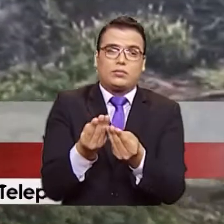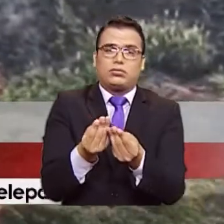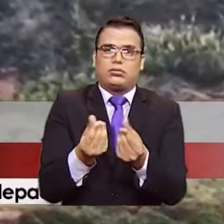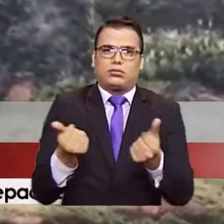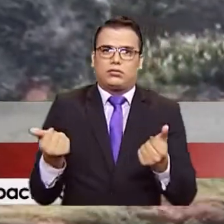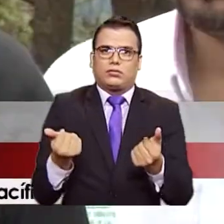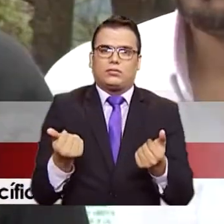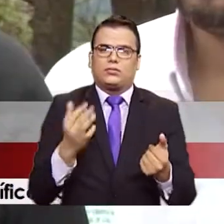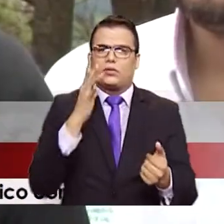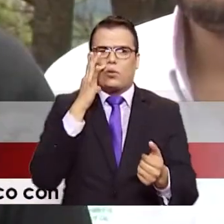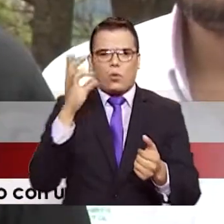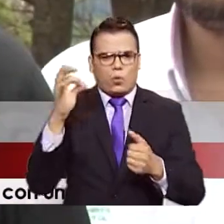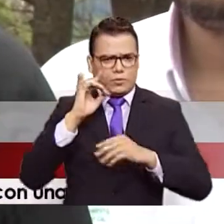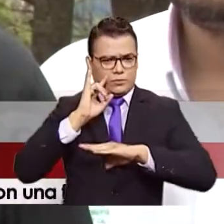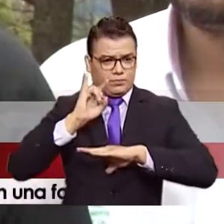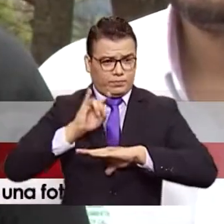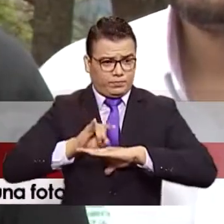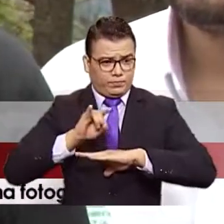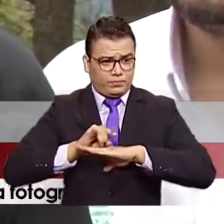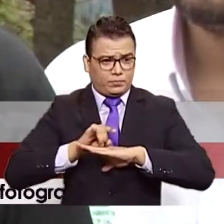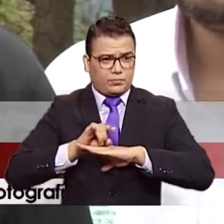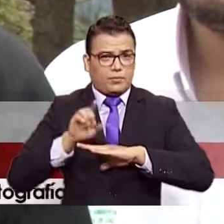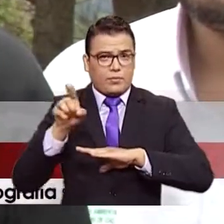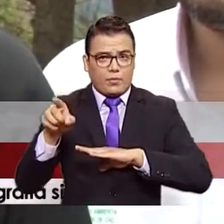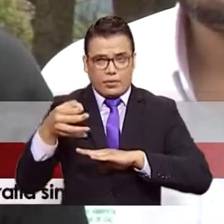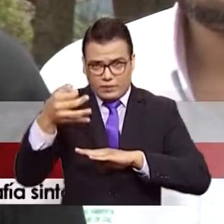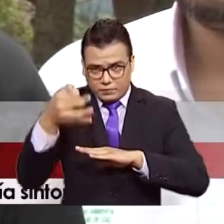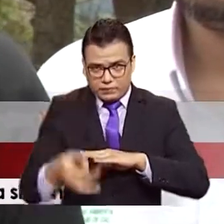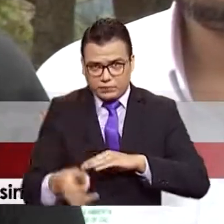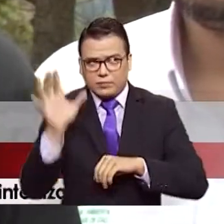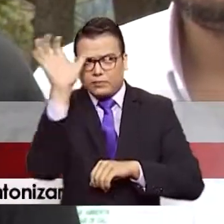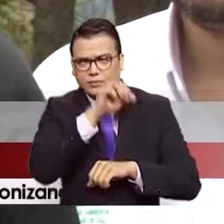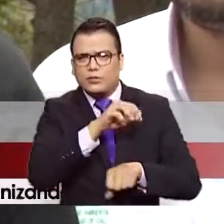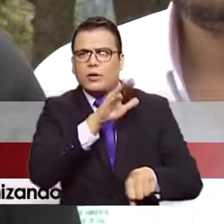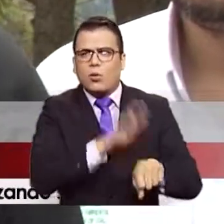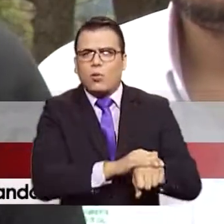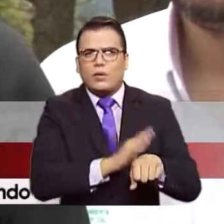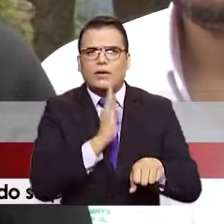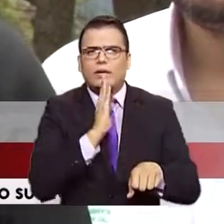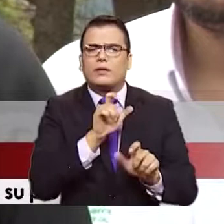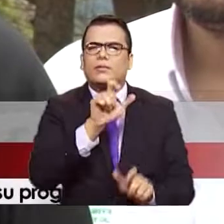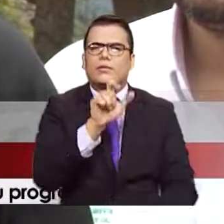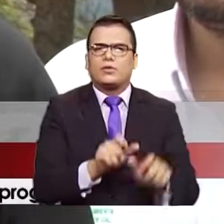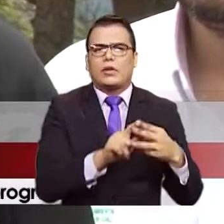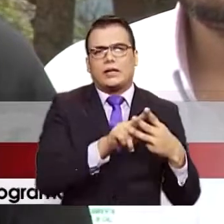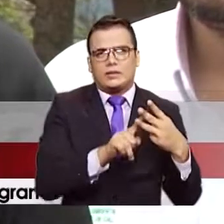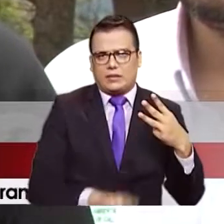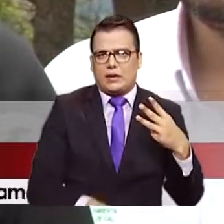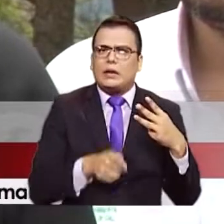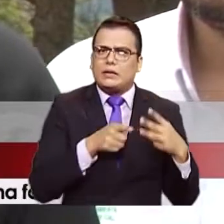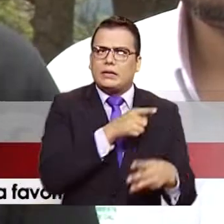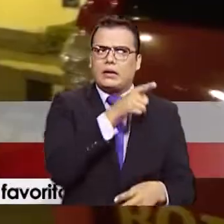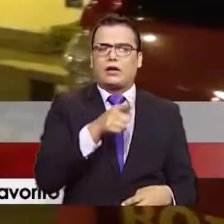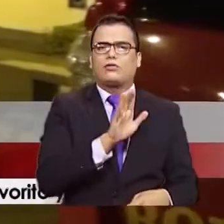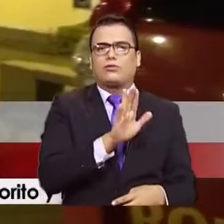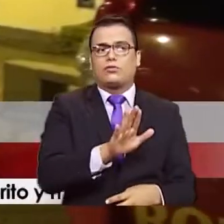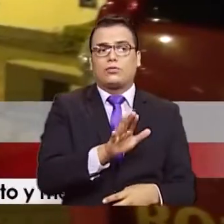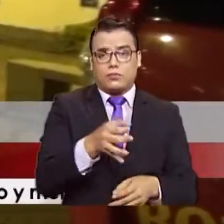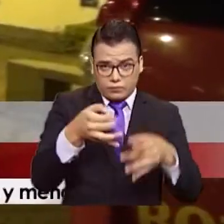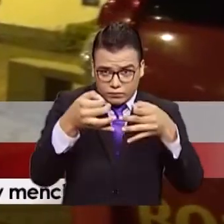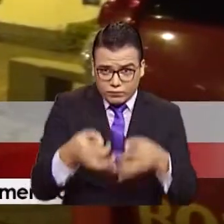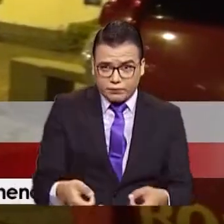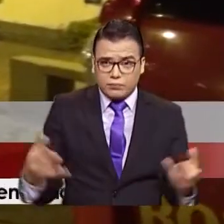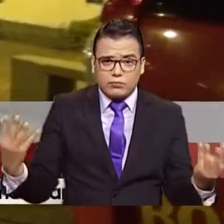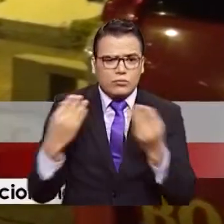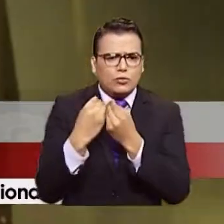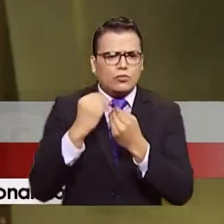Un guardabosques de esta unidad aparentemente identificó a tres personas que serían los responsables y repito, la policía ya